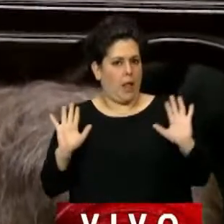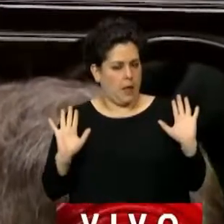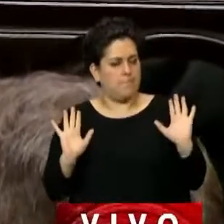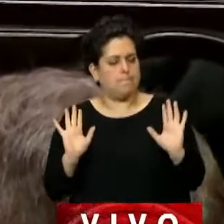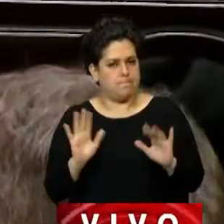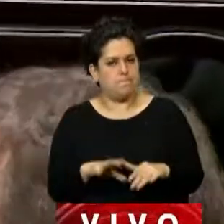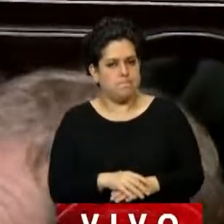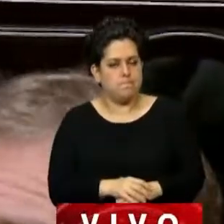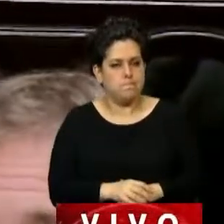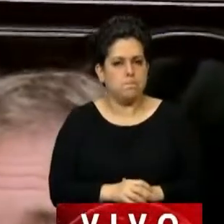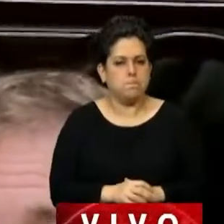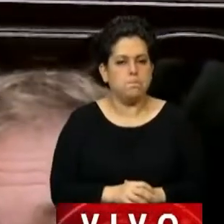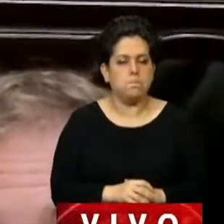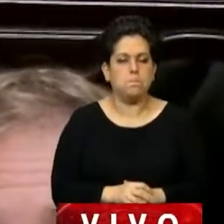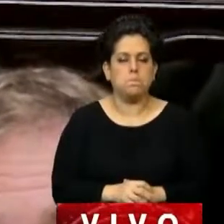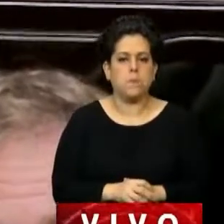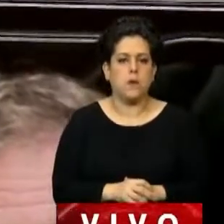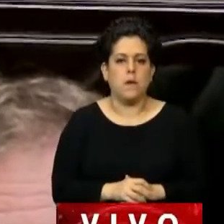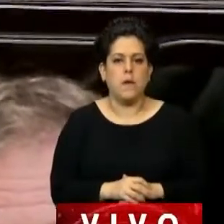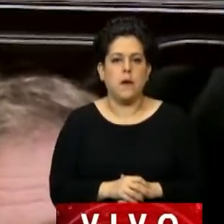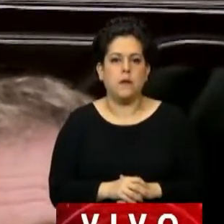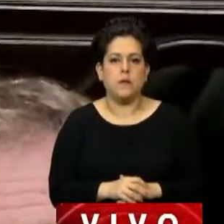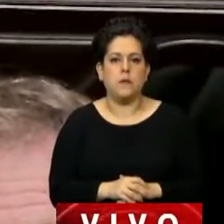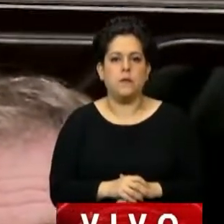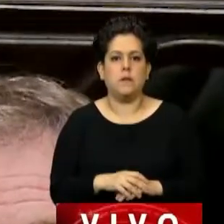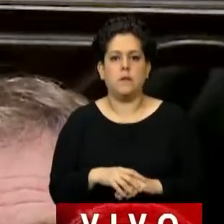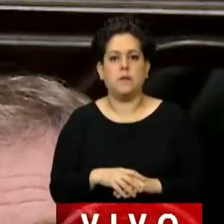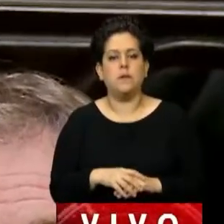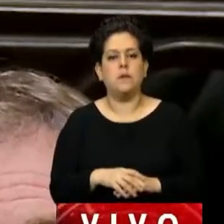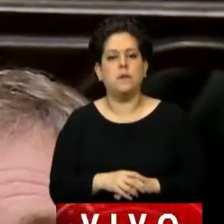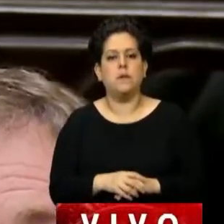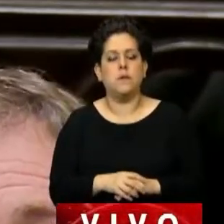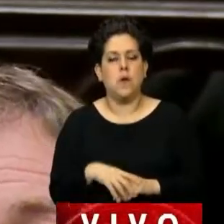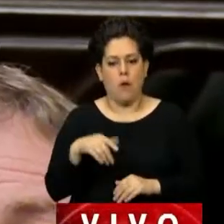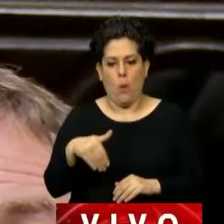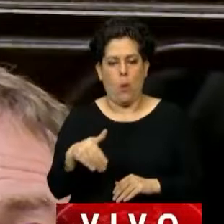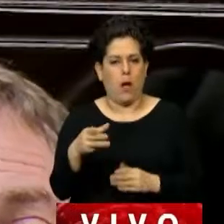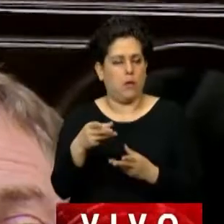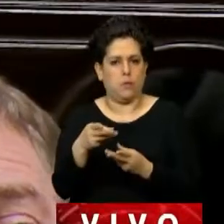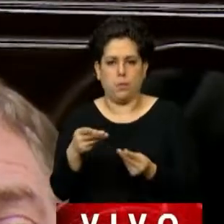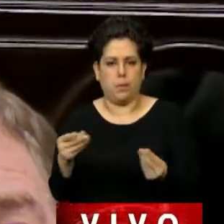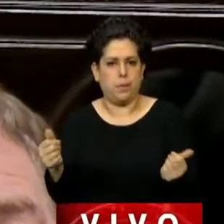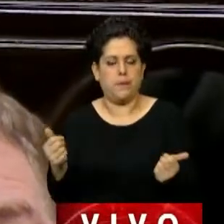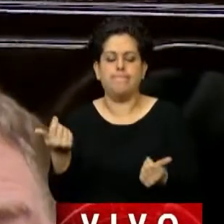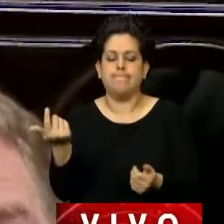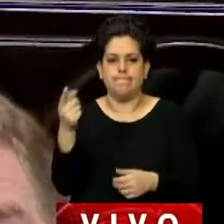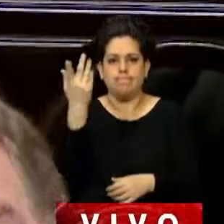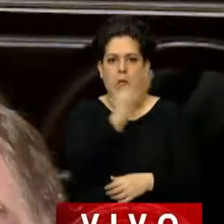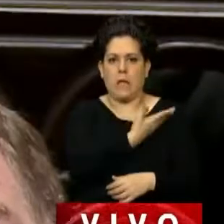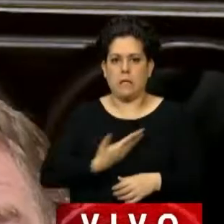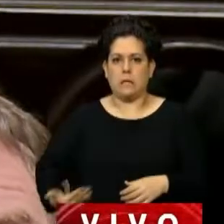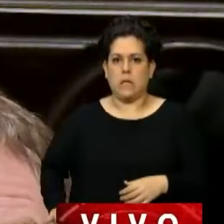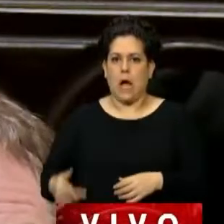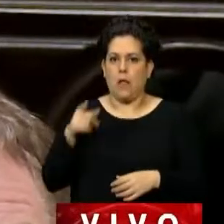mi juicio, a una crisis de solvencia que está atravesando el Estado